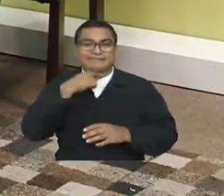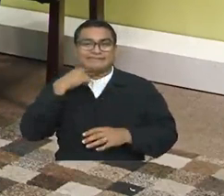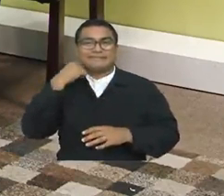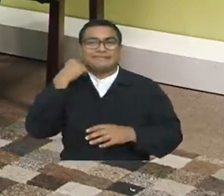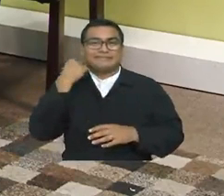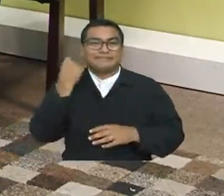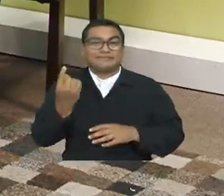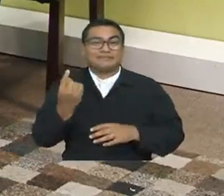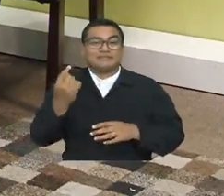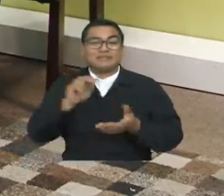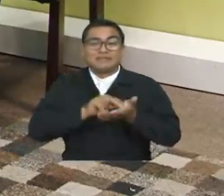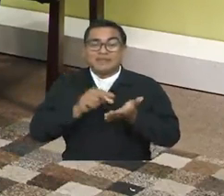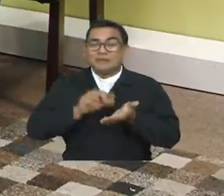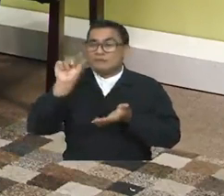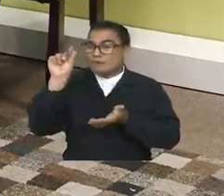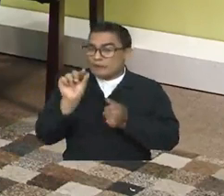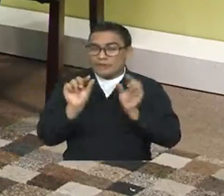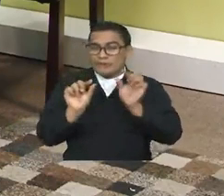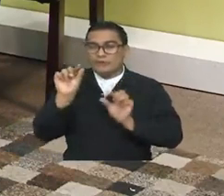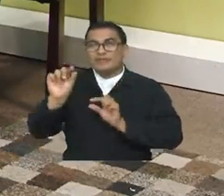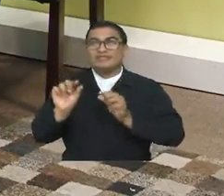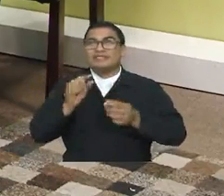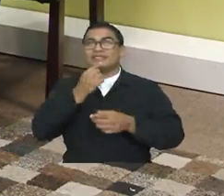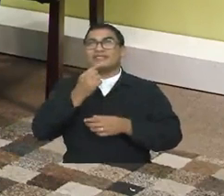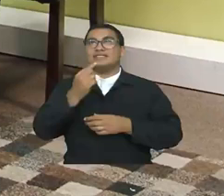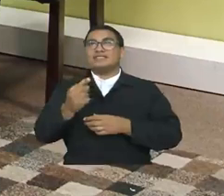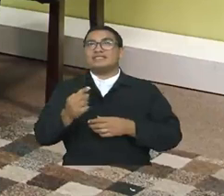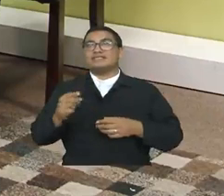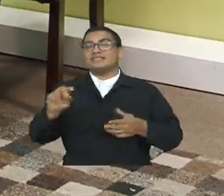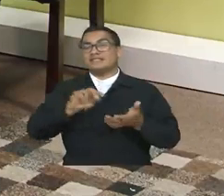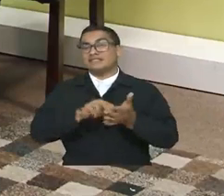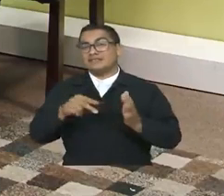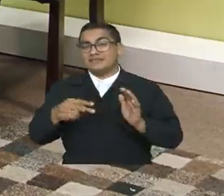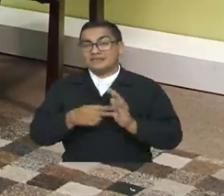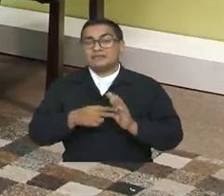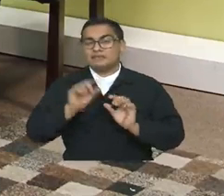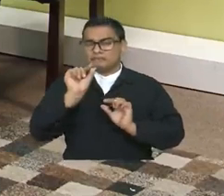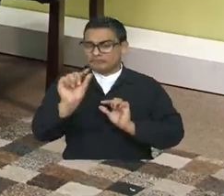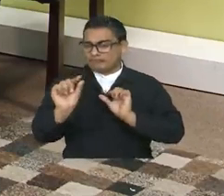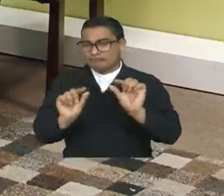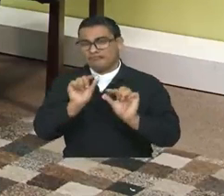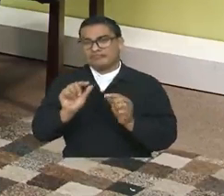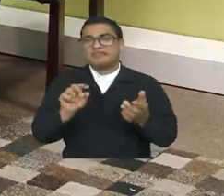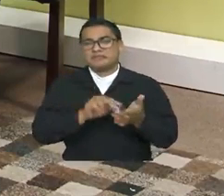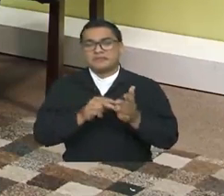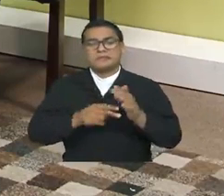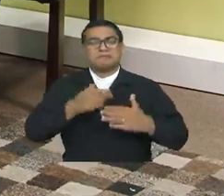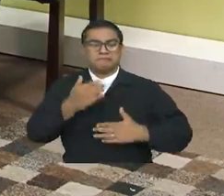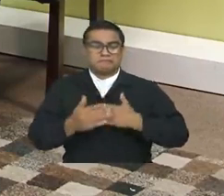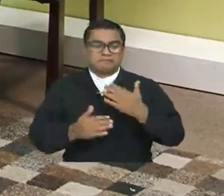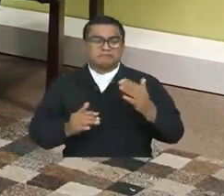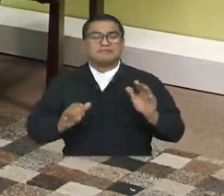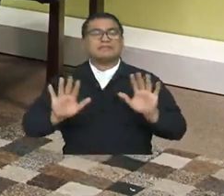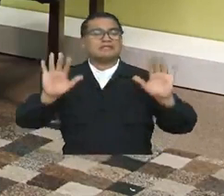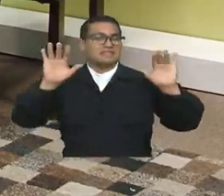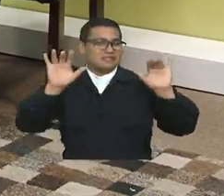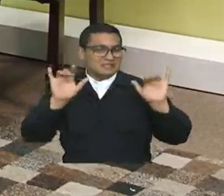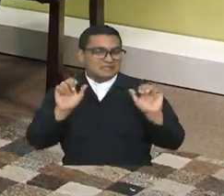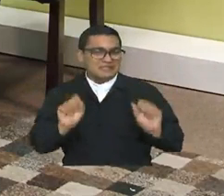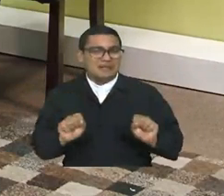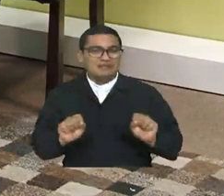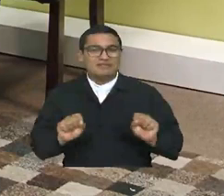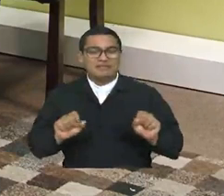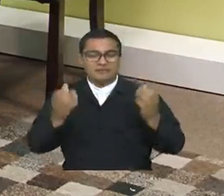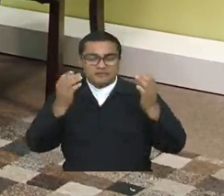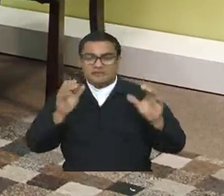Vamos disminución. El primer paso es ir disminuyendo paulatinamente hasta lograr sacar todo